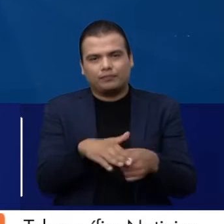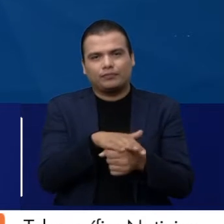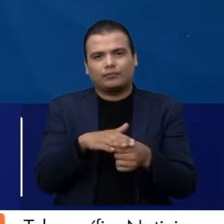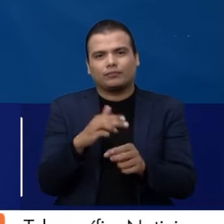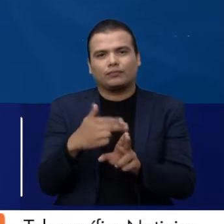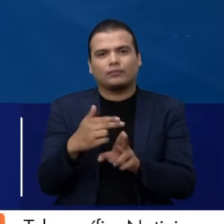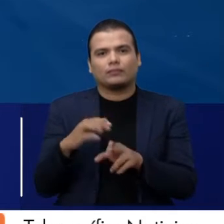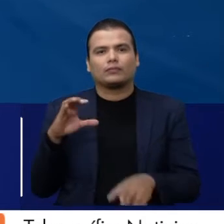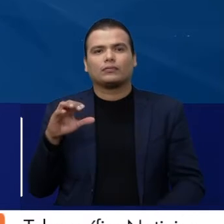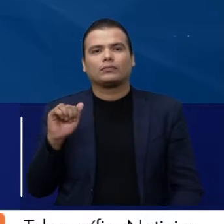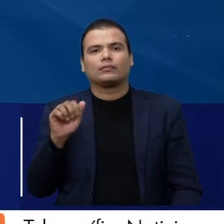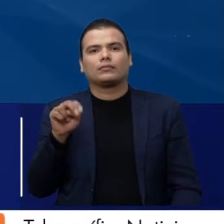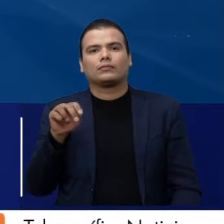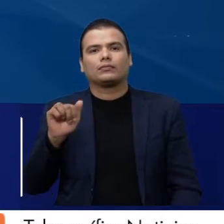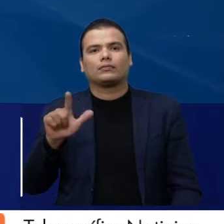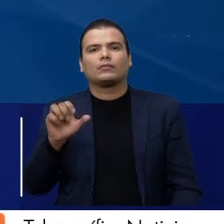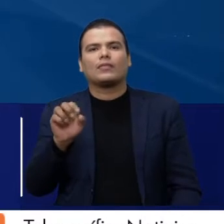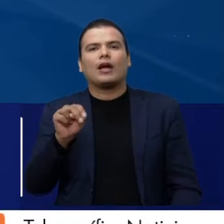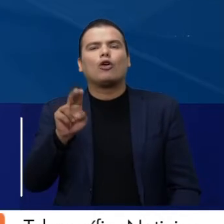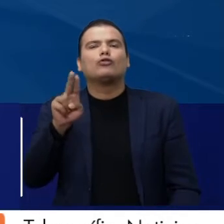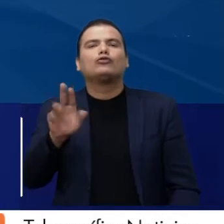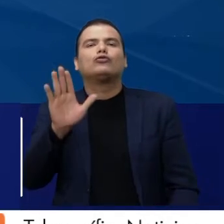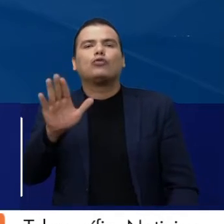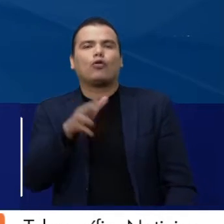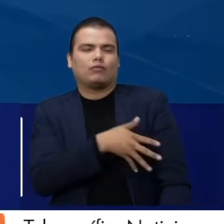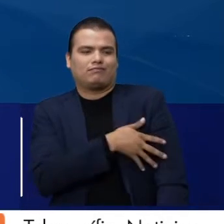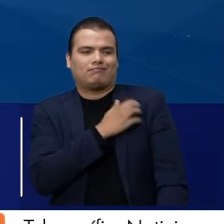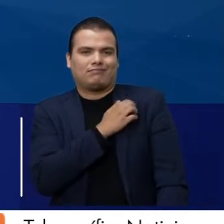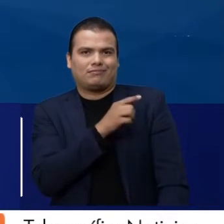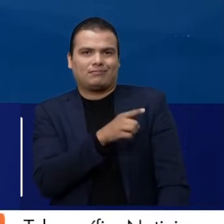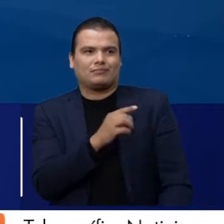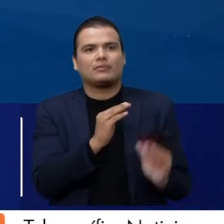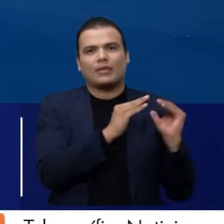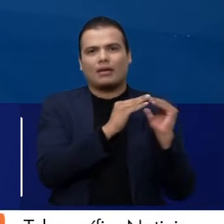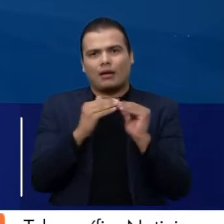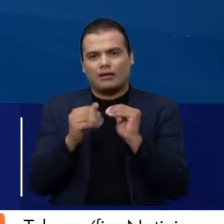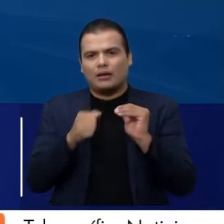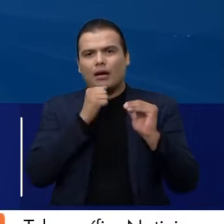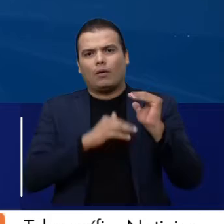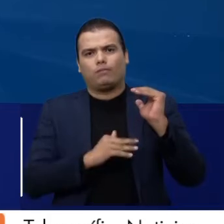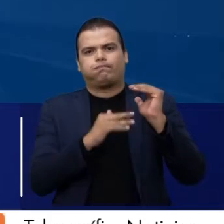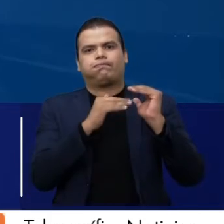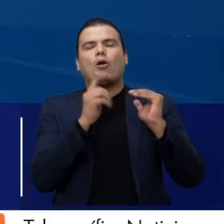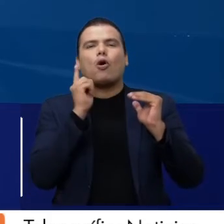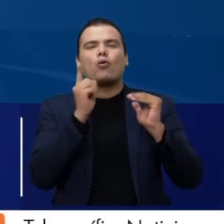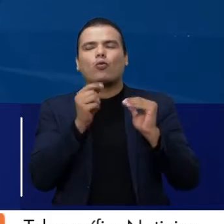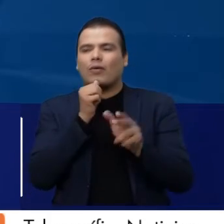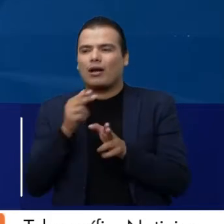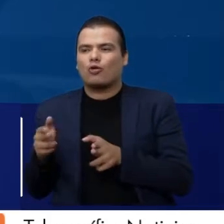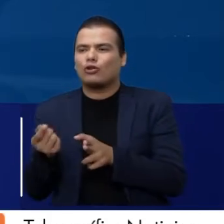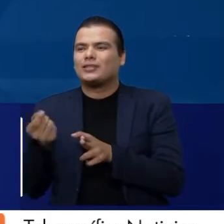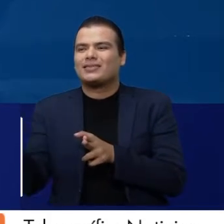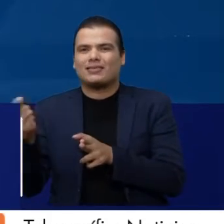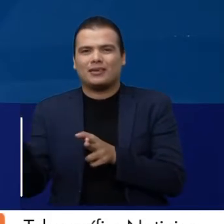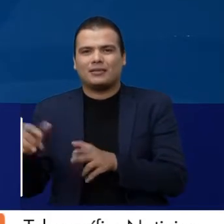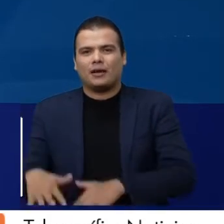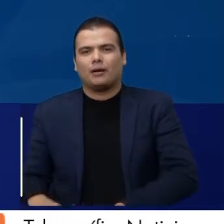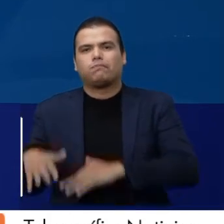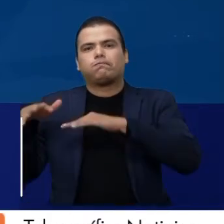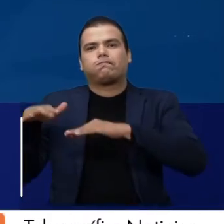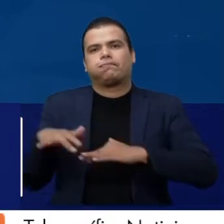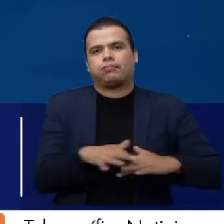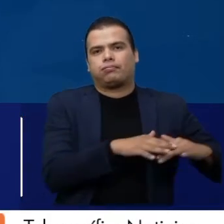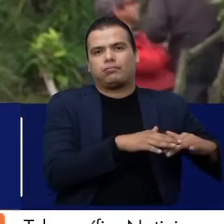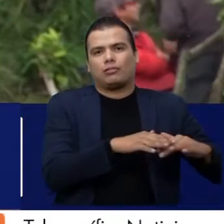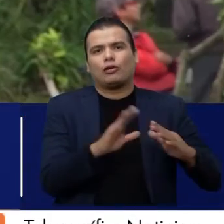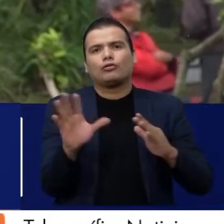El Canalón del municipio de Santander de Quilichao, varias viviendas también están anegadas tras el desbordamiento de una quebrada. Sus residentes claman